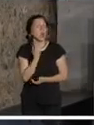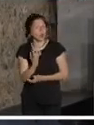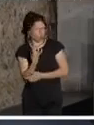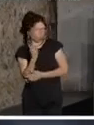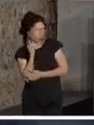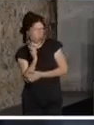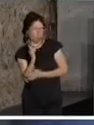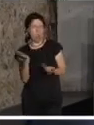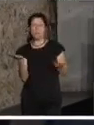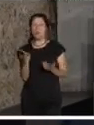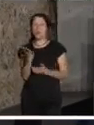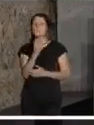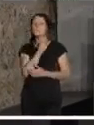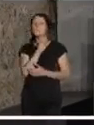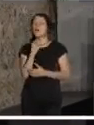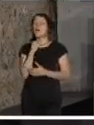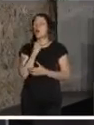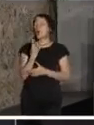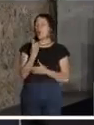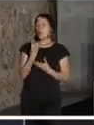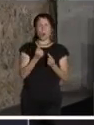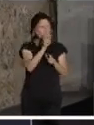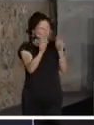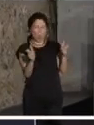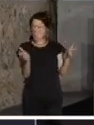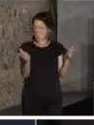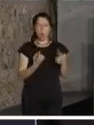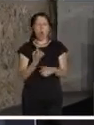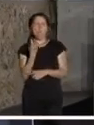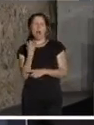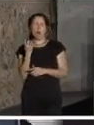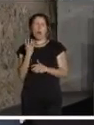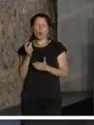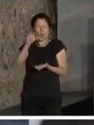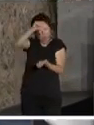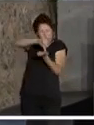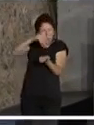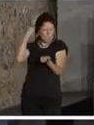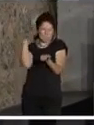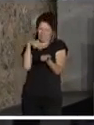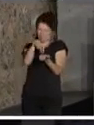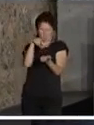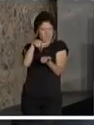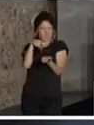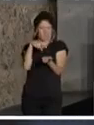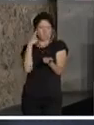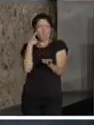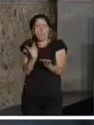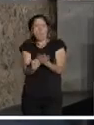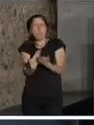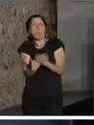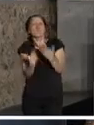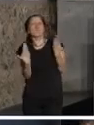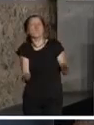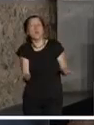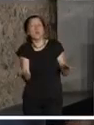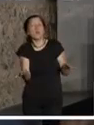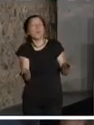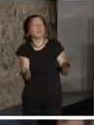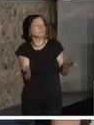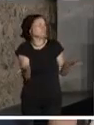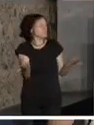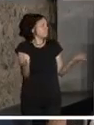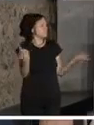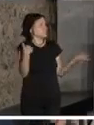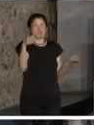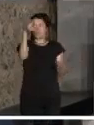deuda pero badajoz tiene una deuda no con no con nadie badajoz tiene una deuda consigo misma y la prueba de esa deuda que tiene consigo misma está